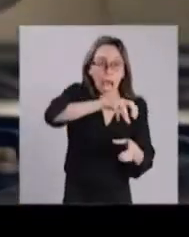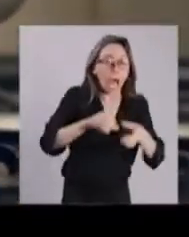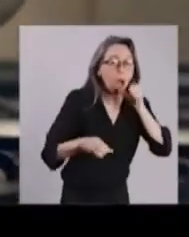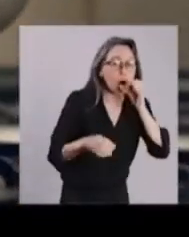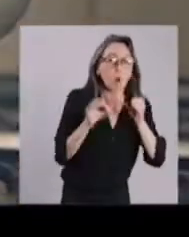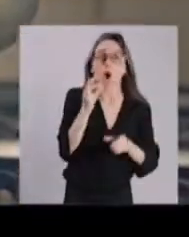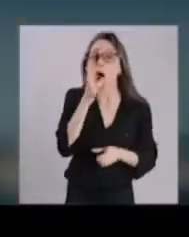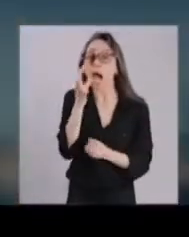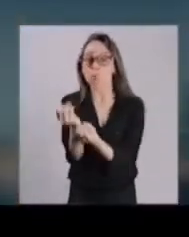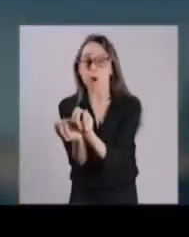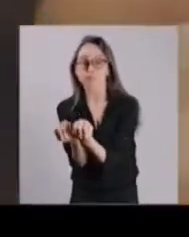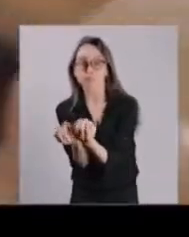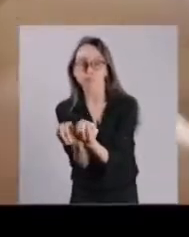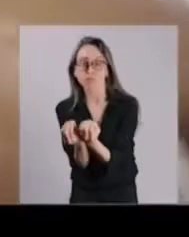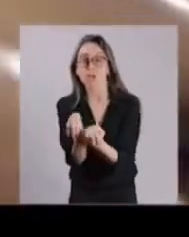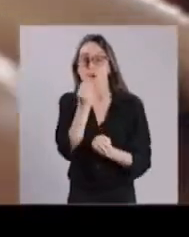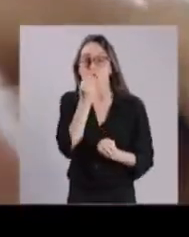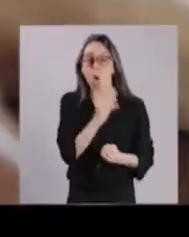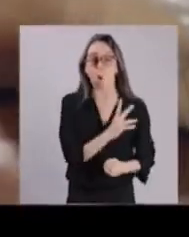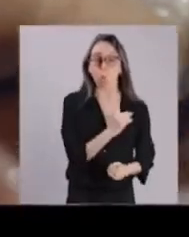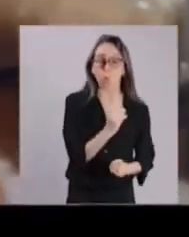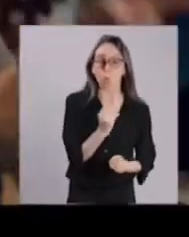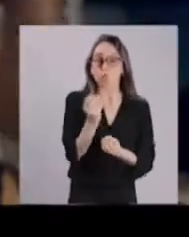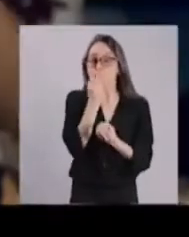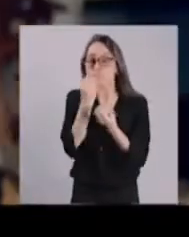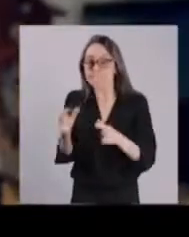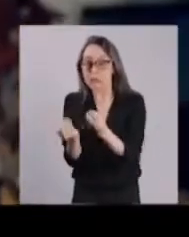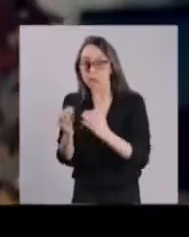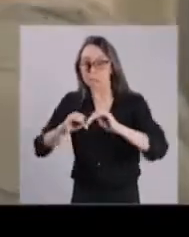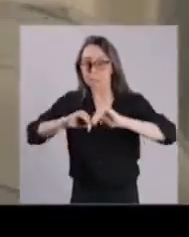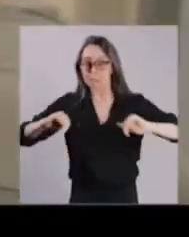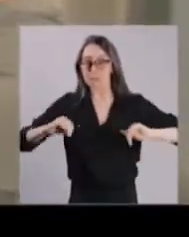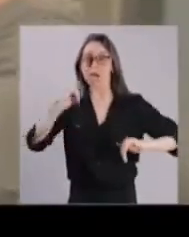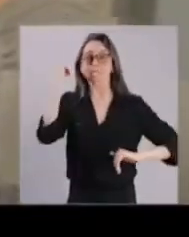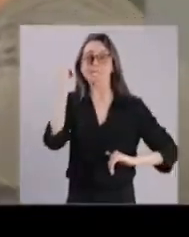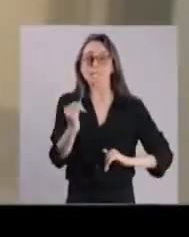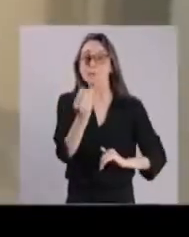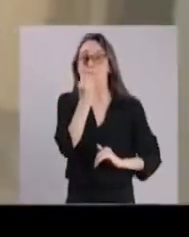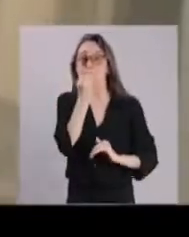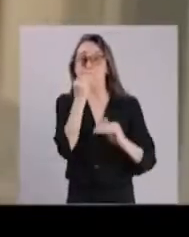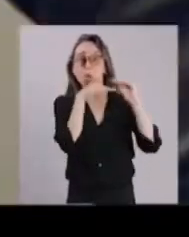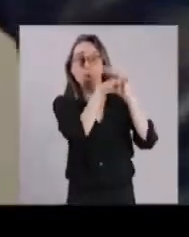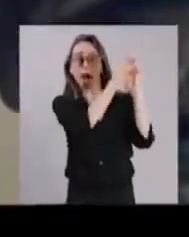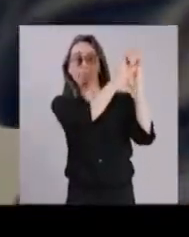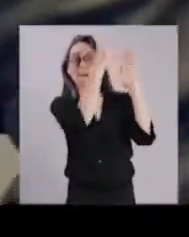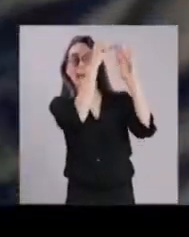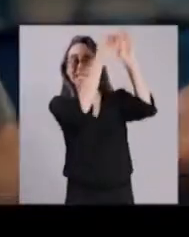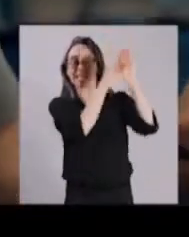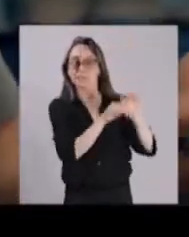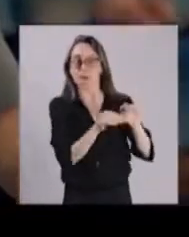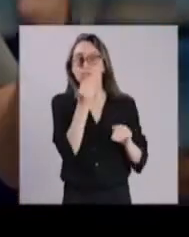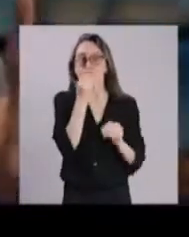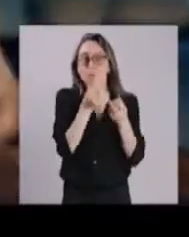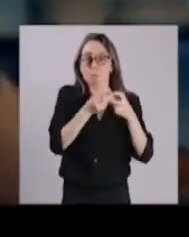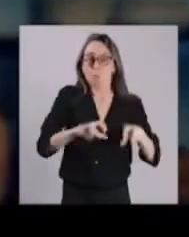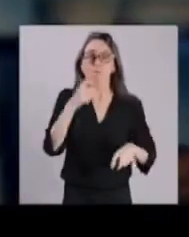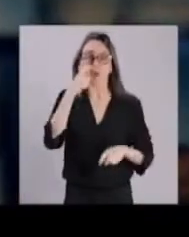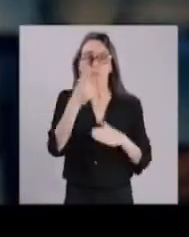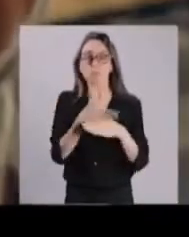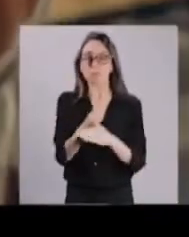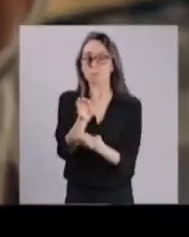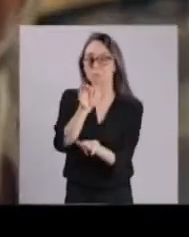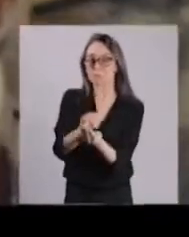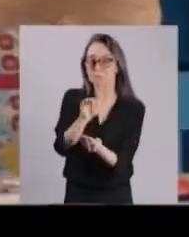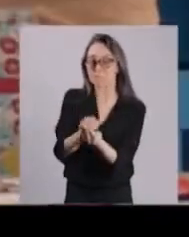agua potable o previamente hervida. Separa los alimentos crudos de los cocidos. Mantén siempre los alimentos refrigerados. Consume huevos,